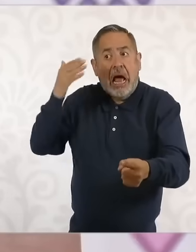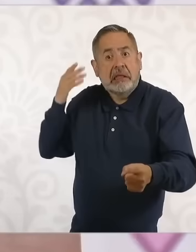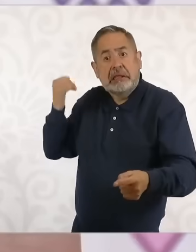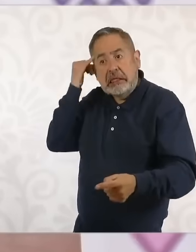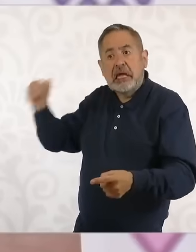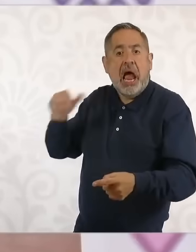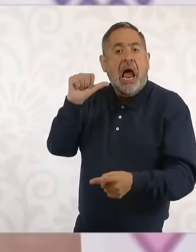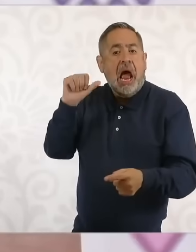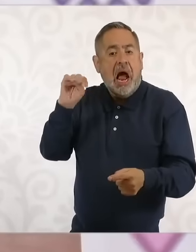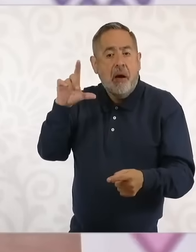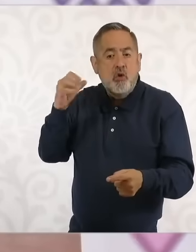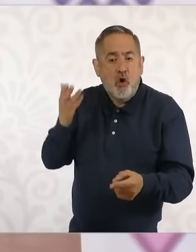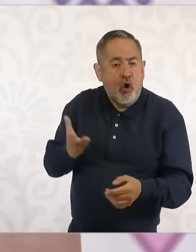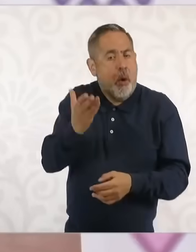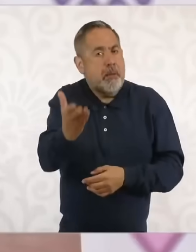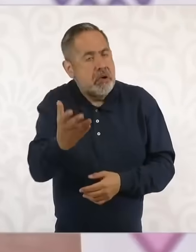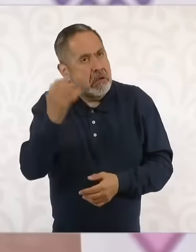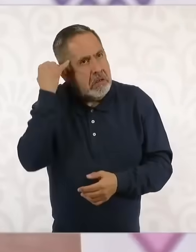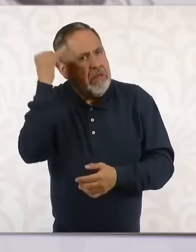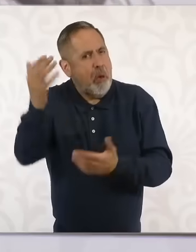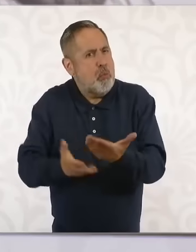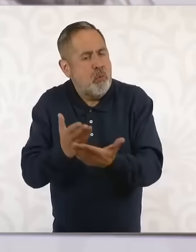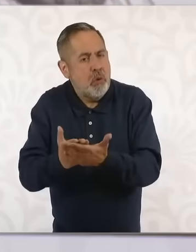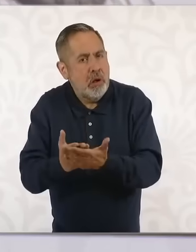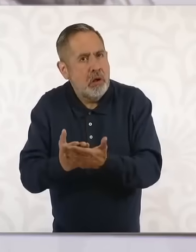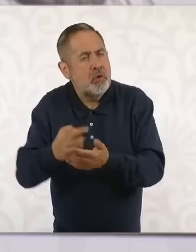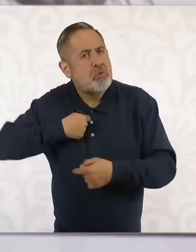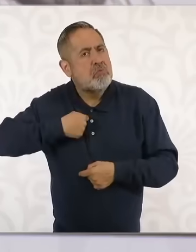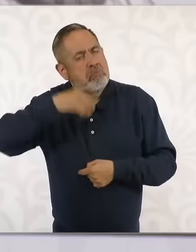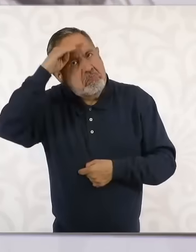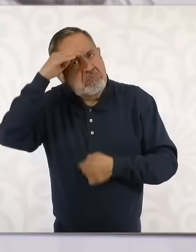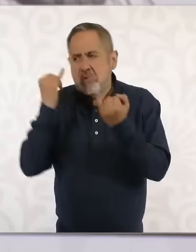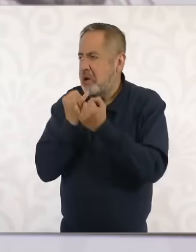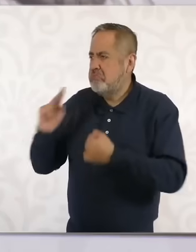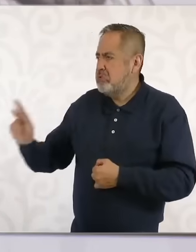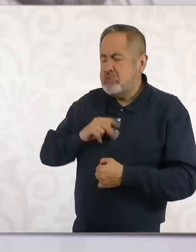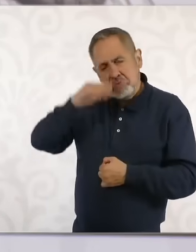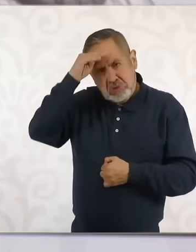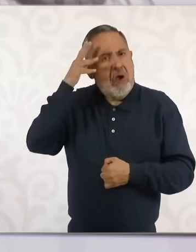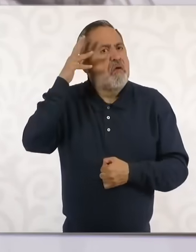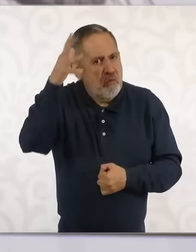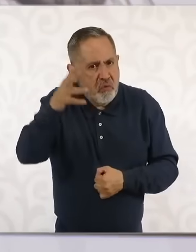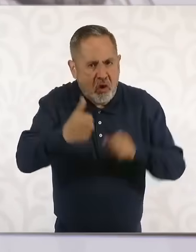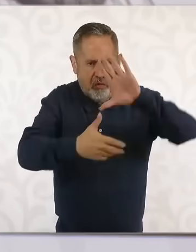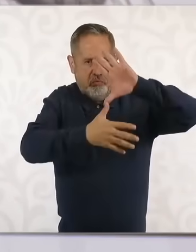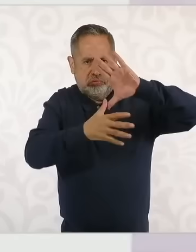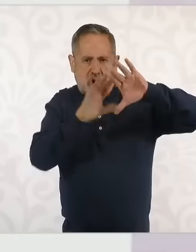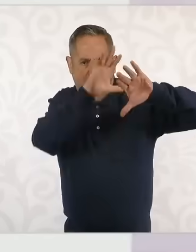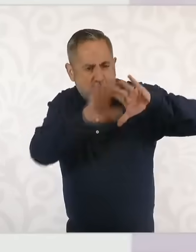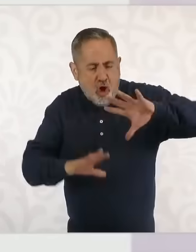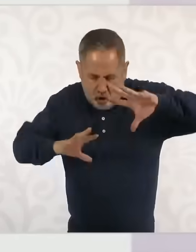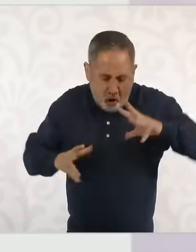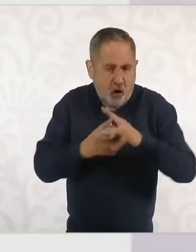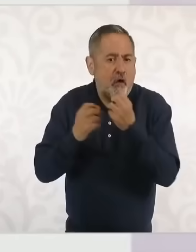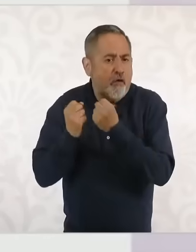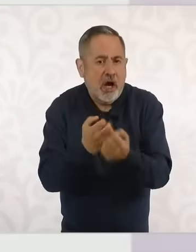Obrador. Nosotros coincidimos y creemos que es la forma de avanzar hacia la fortaleza económica del